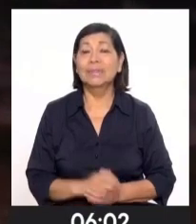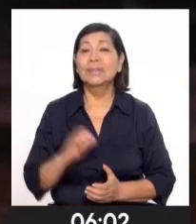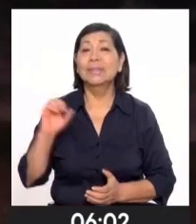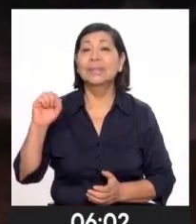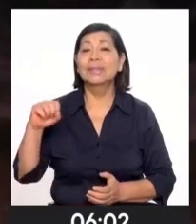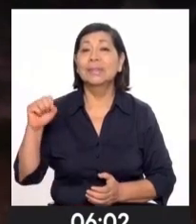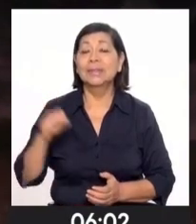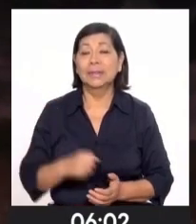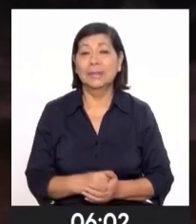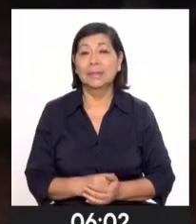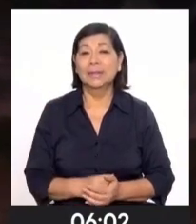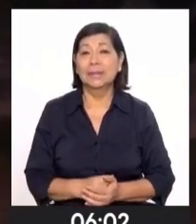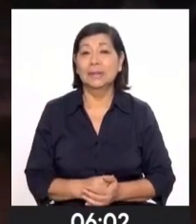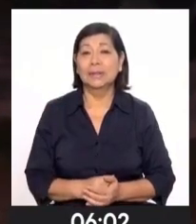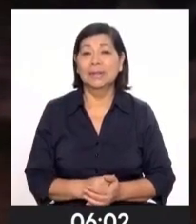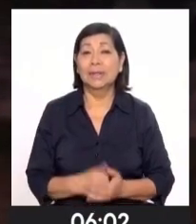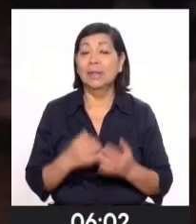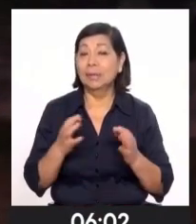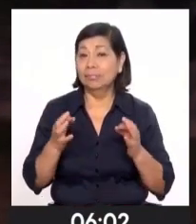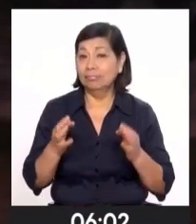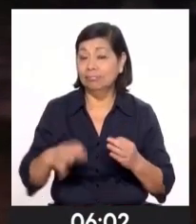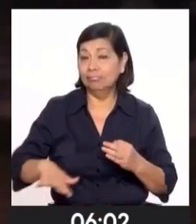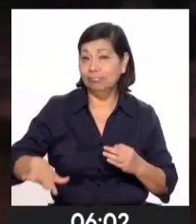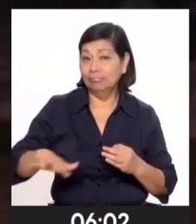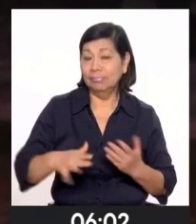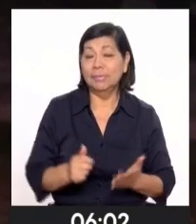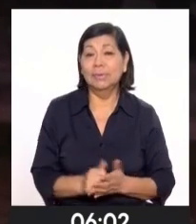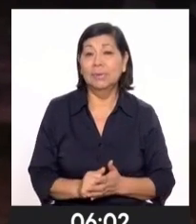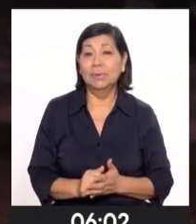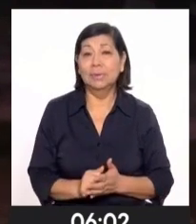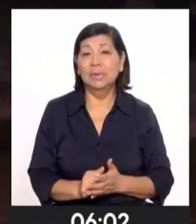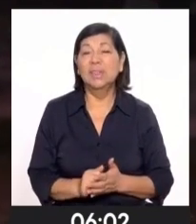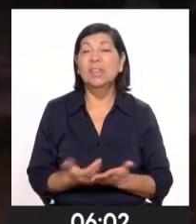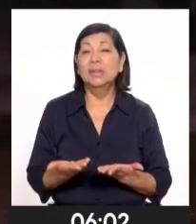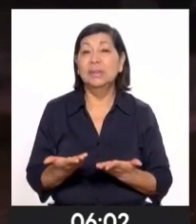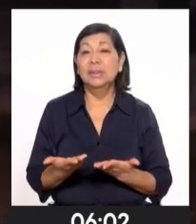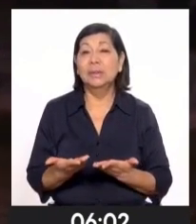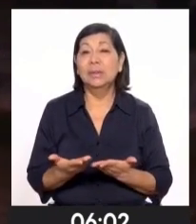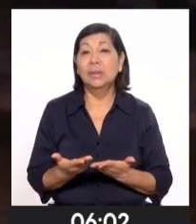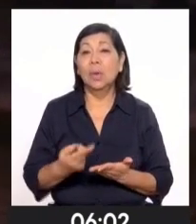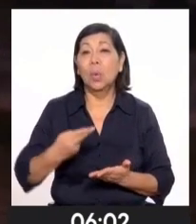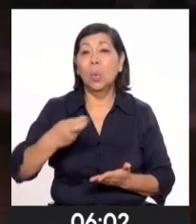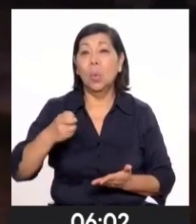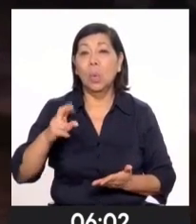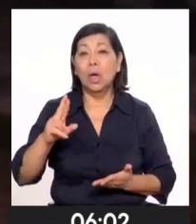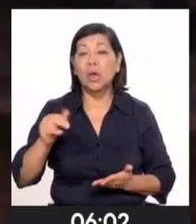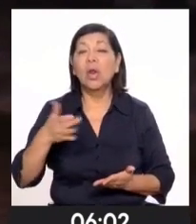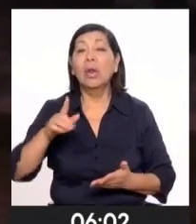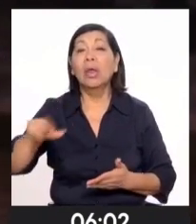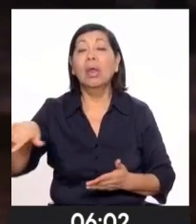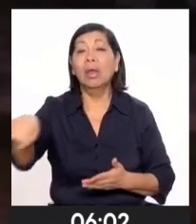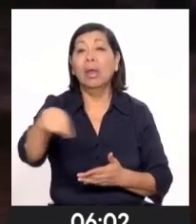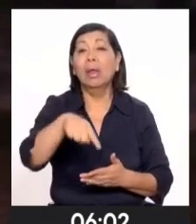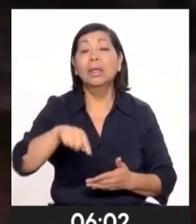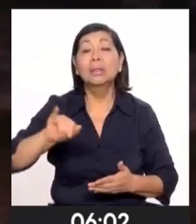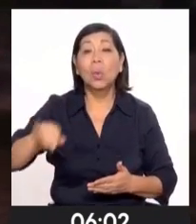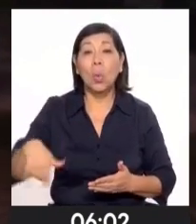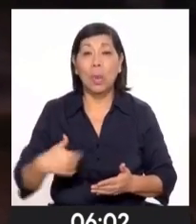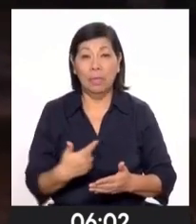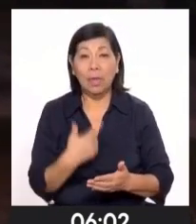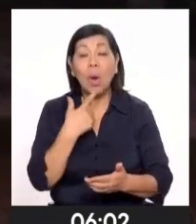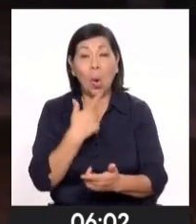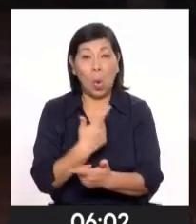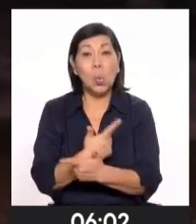Así es, compañeros, ¿cómo están? Exactamente, nos encontramos en la urbanización La Guairona, en San Juan del Lurigancho, como bien lo